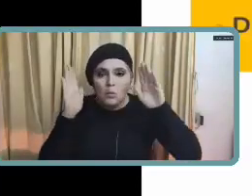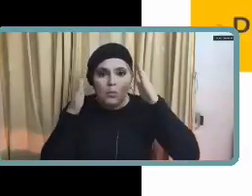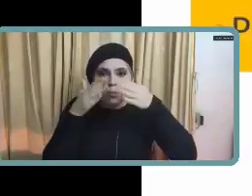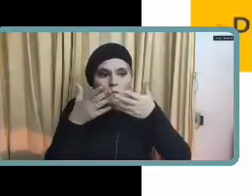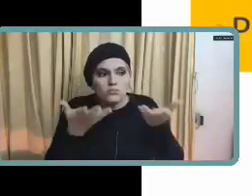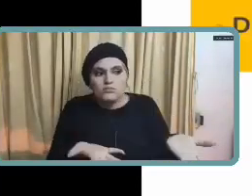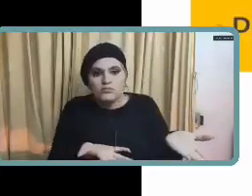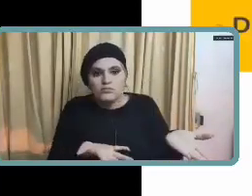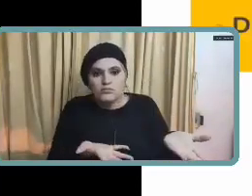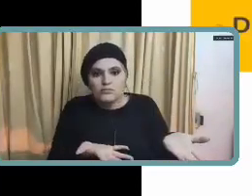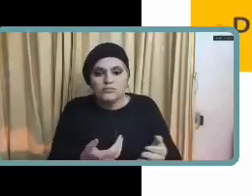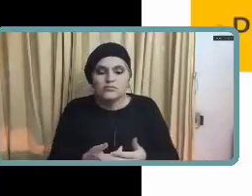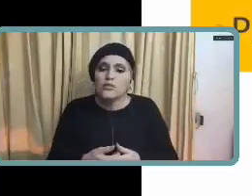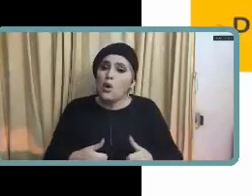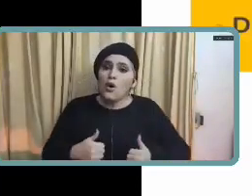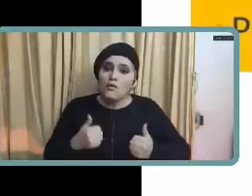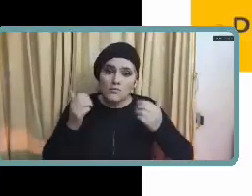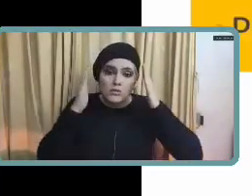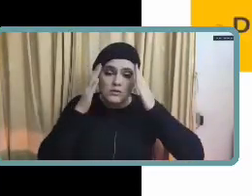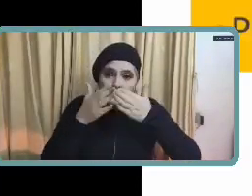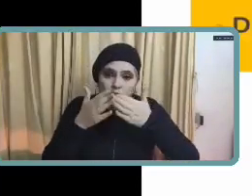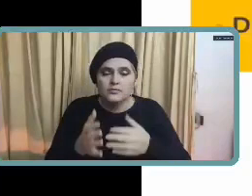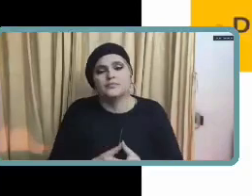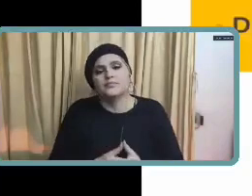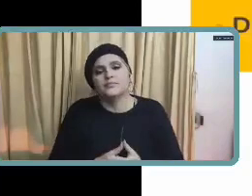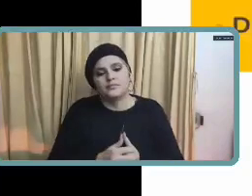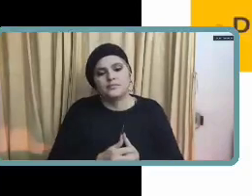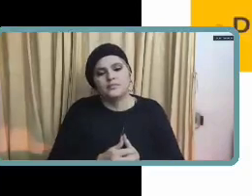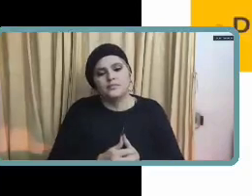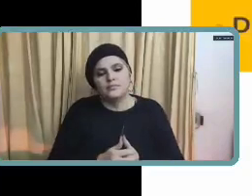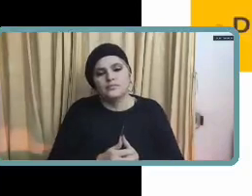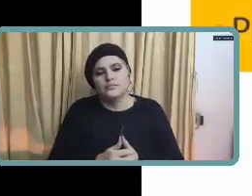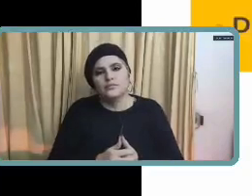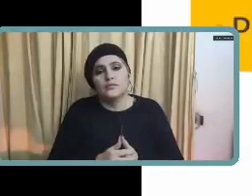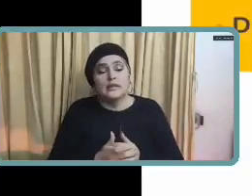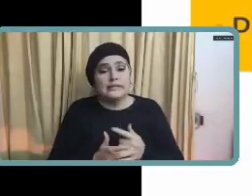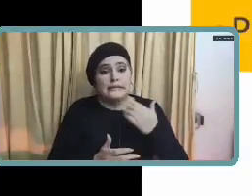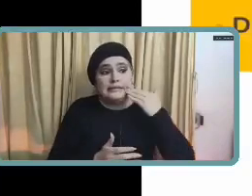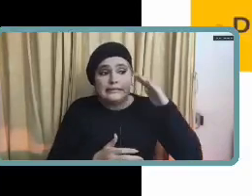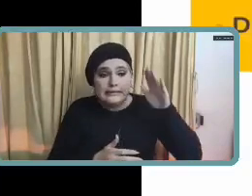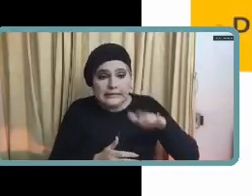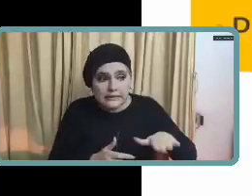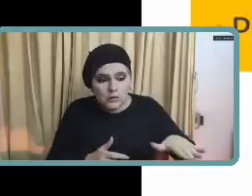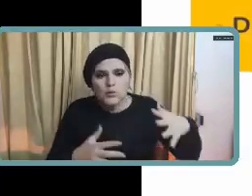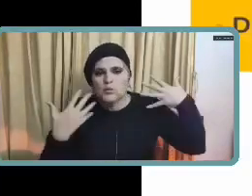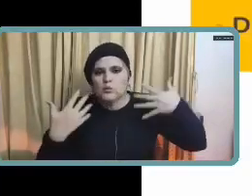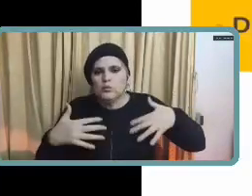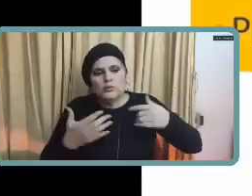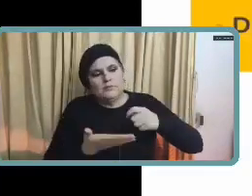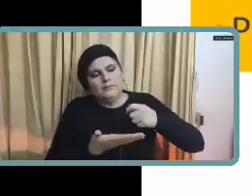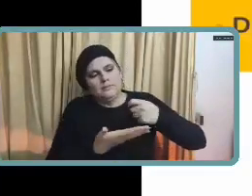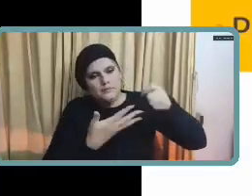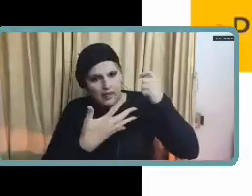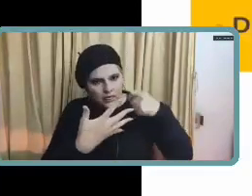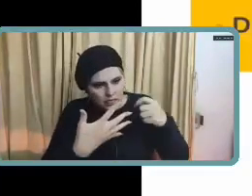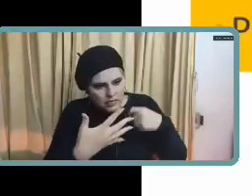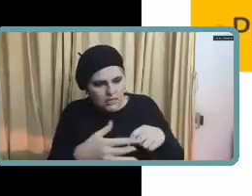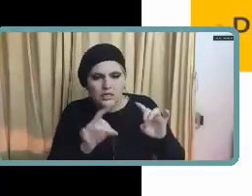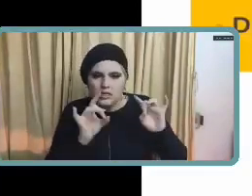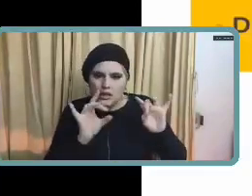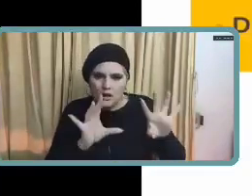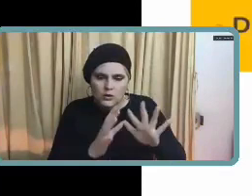que creemos que especialmente en la infancia tenemos que hacer el diagnóstico, ¿ya? Y se están